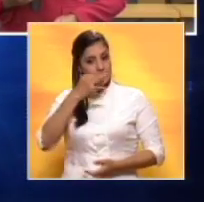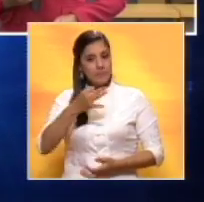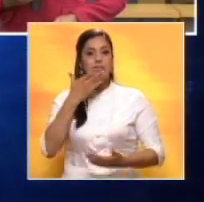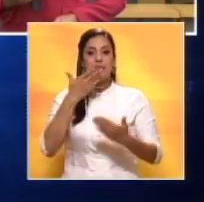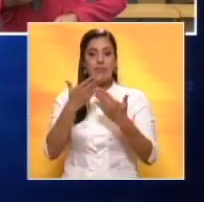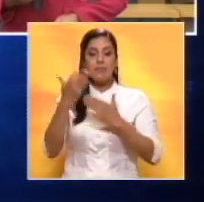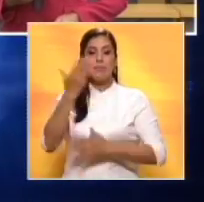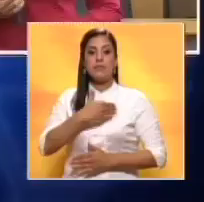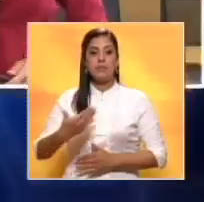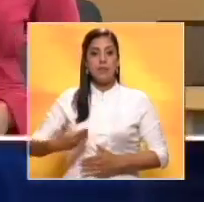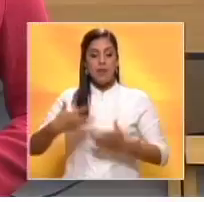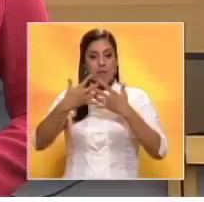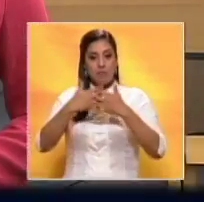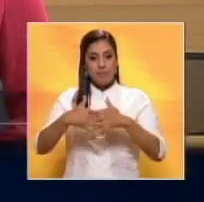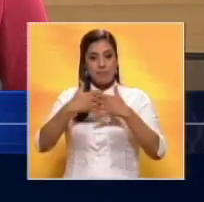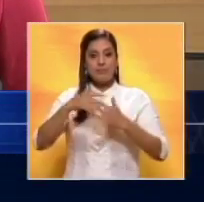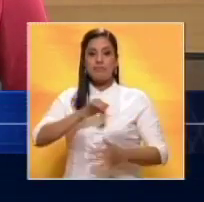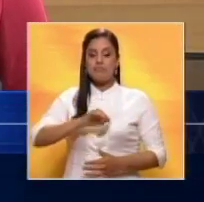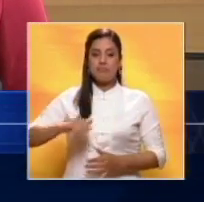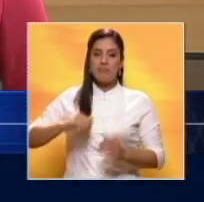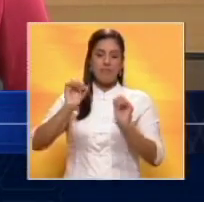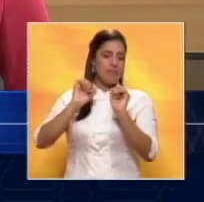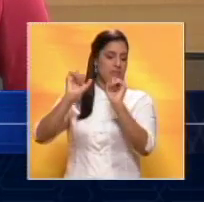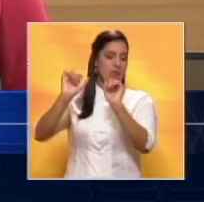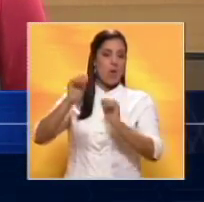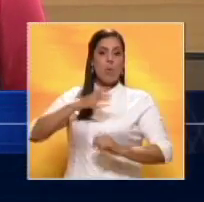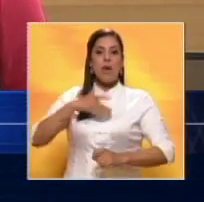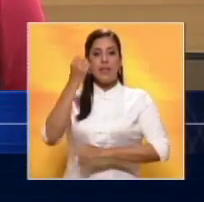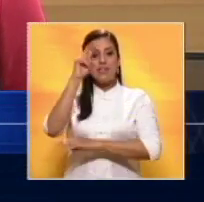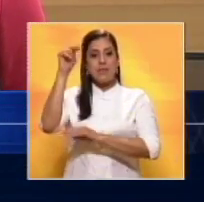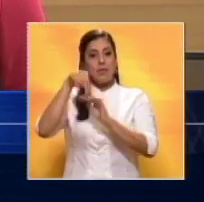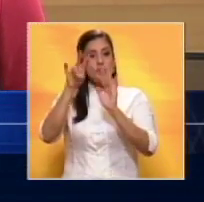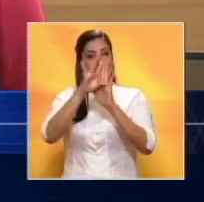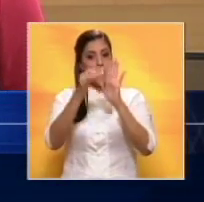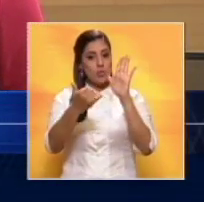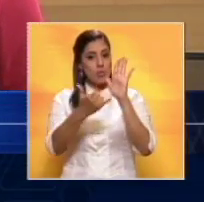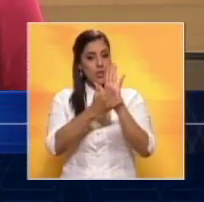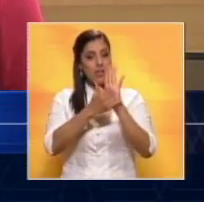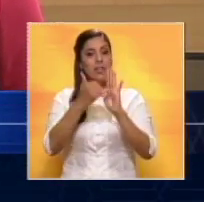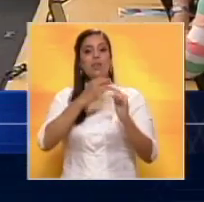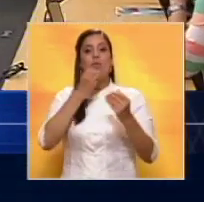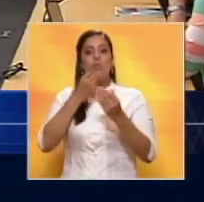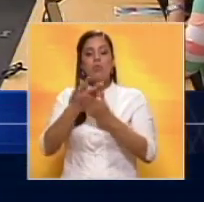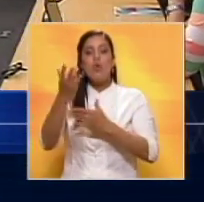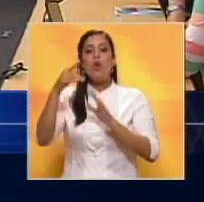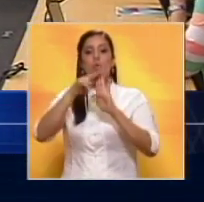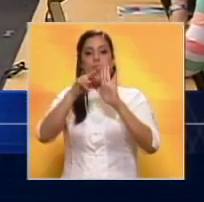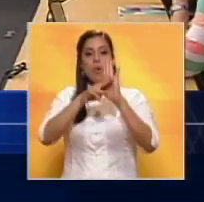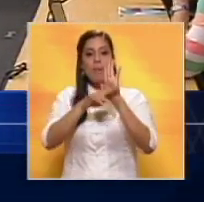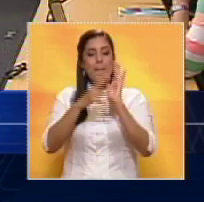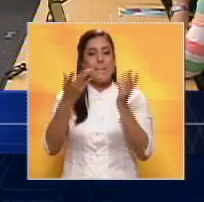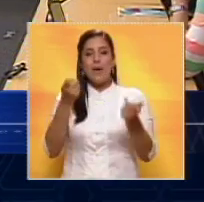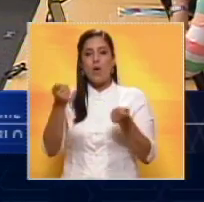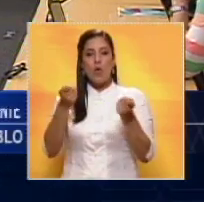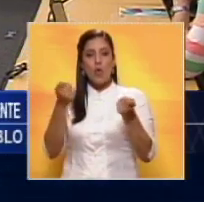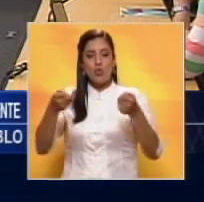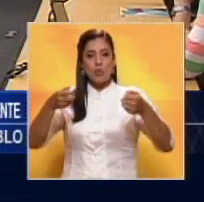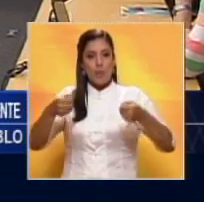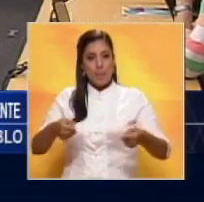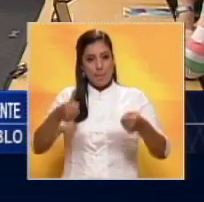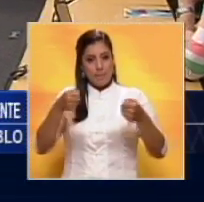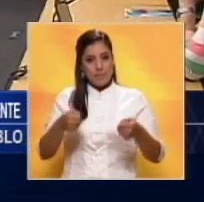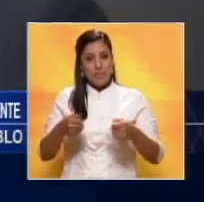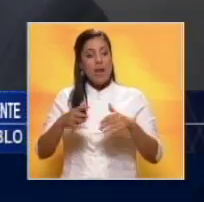tardes. Gracias. El presidente de Fedecámaras rechazó una posible Asamblea Nacional Constituyente que emita normas para regular el